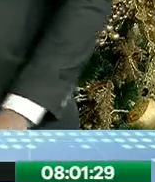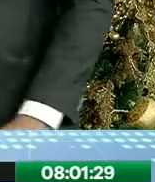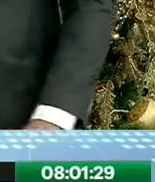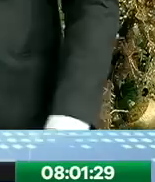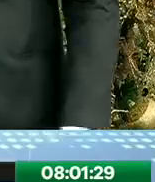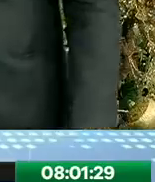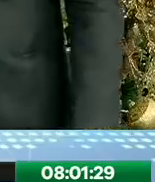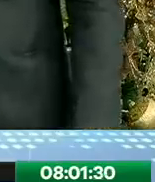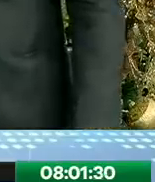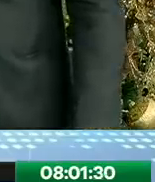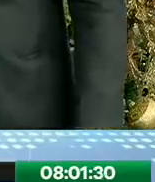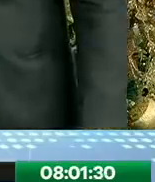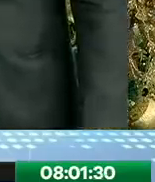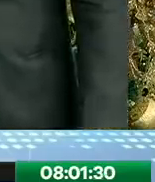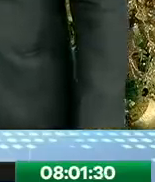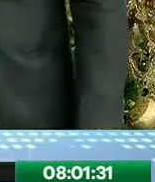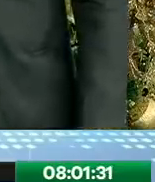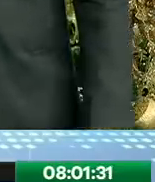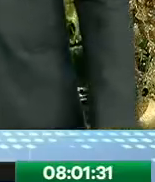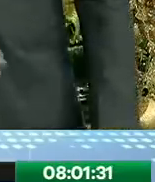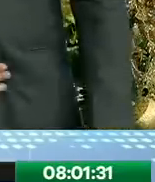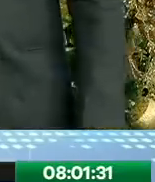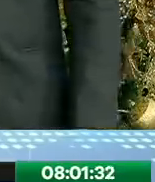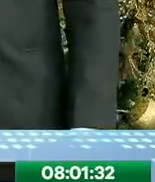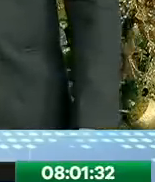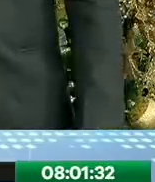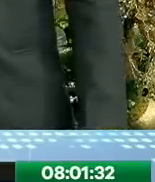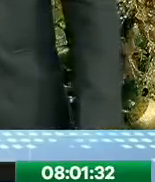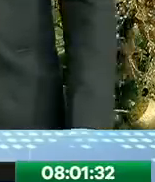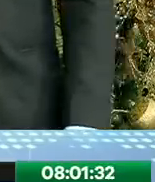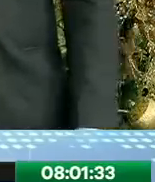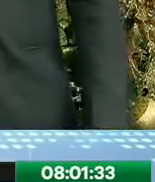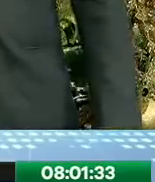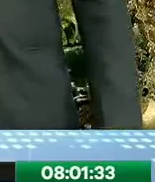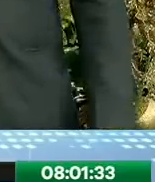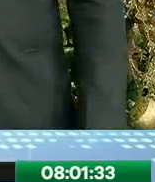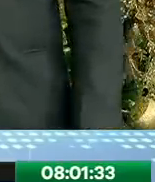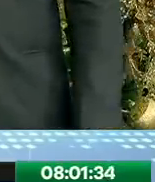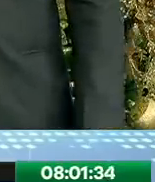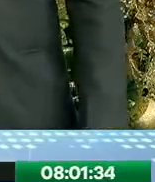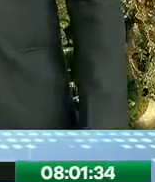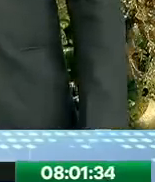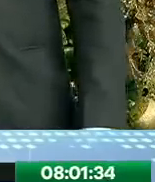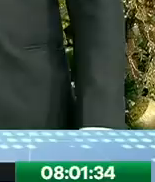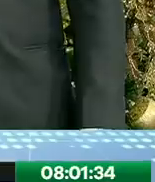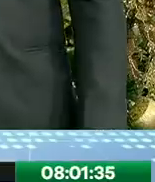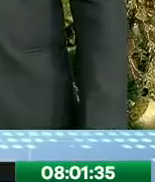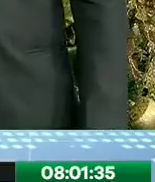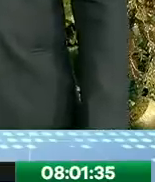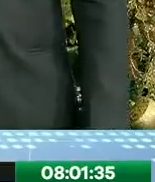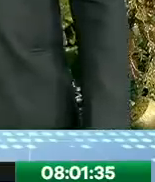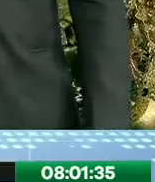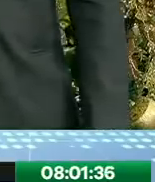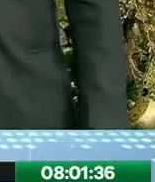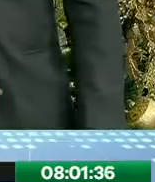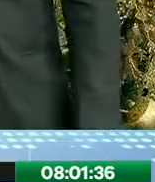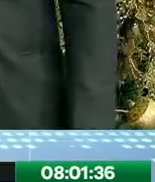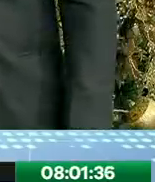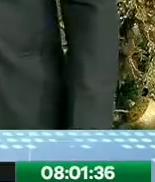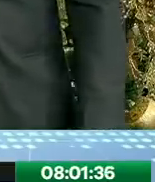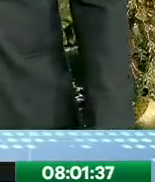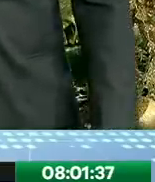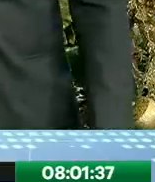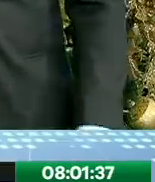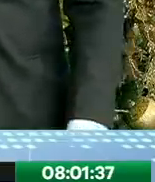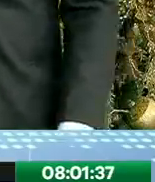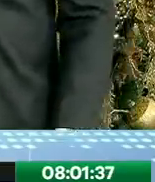Oiga, pero sacó una que era prácticamente gol. Era goles. Después del empate de la Liga Deportiva Universitaria, vino una arremetida, me parece